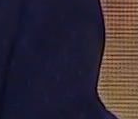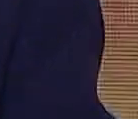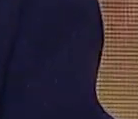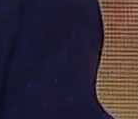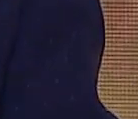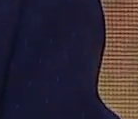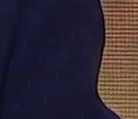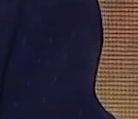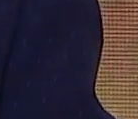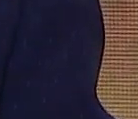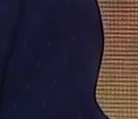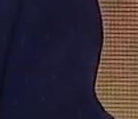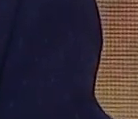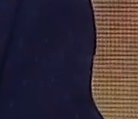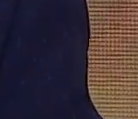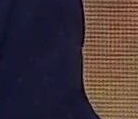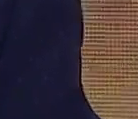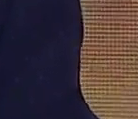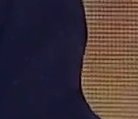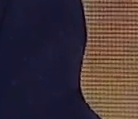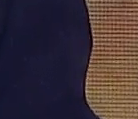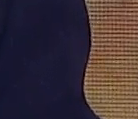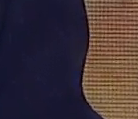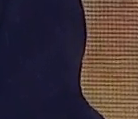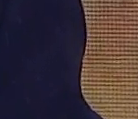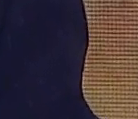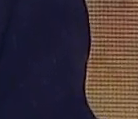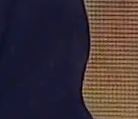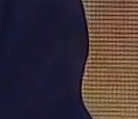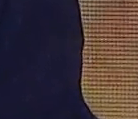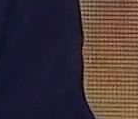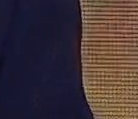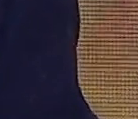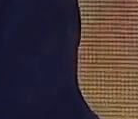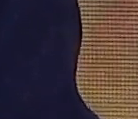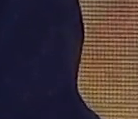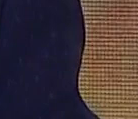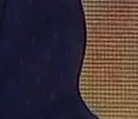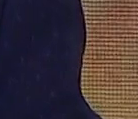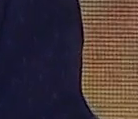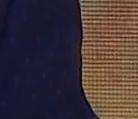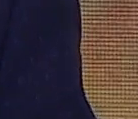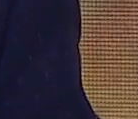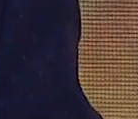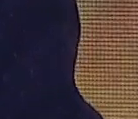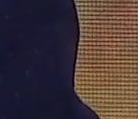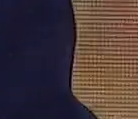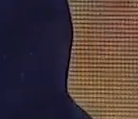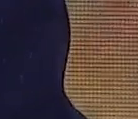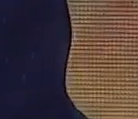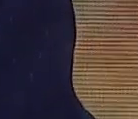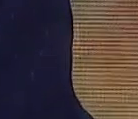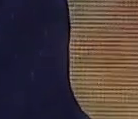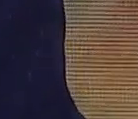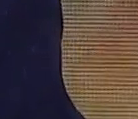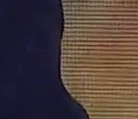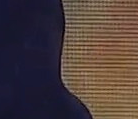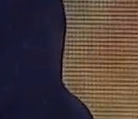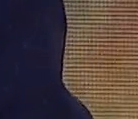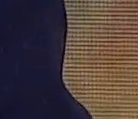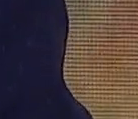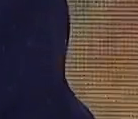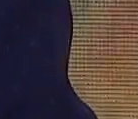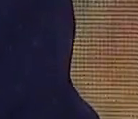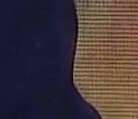precios cuidados y si lo ha salido a decir a los intendentes que tienen que en la provincia de buenos aires- ir a controlar los comercios que tengan precios cuidados